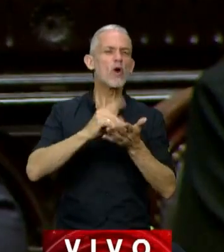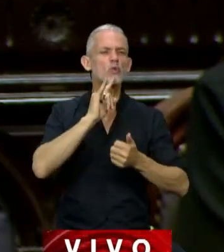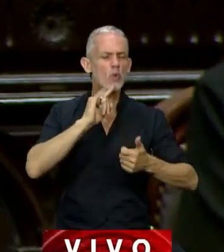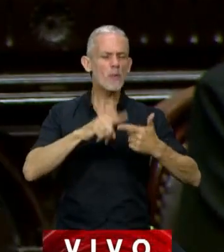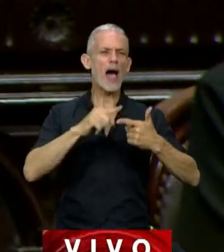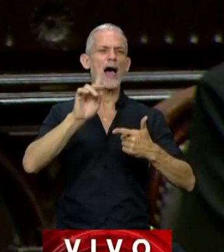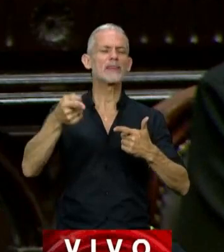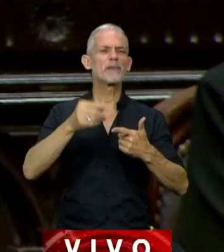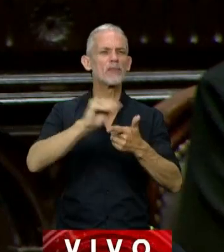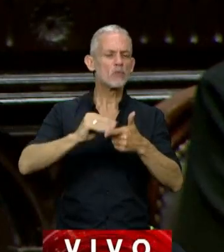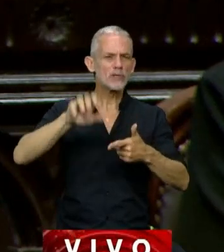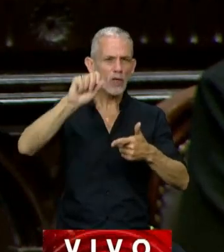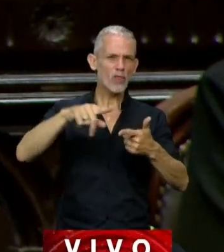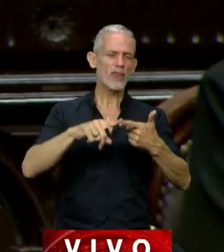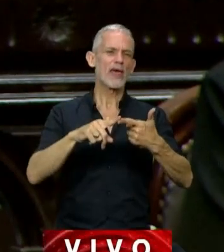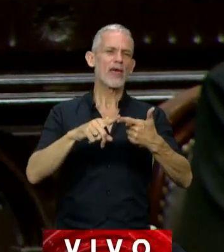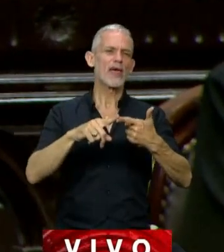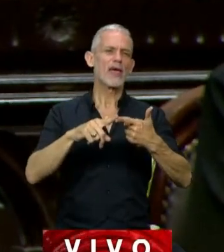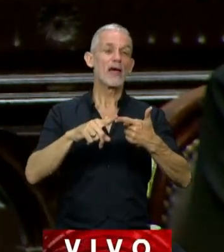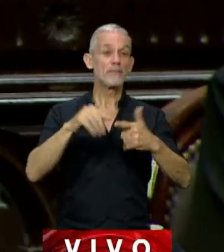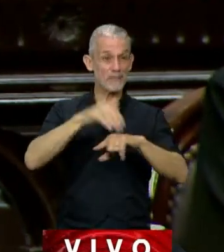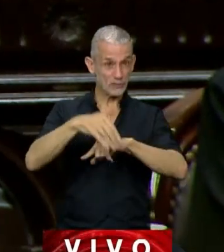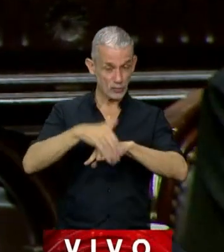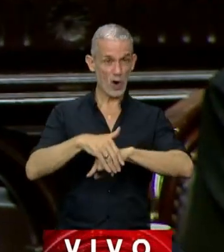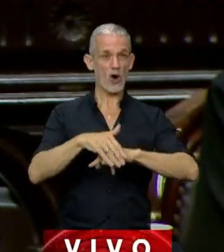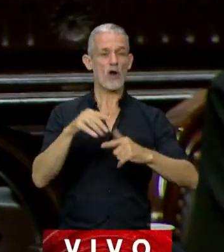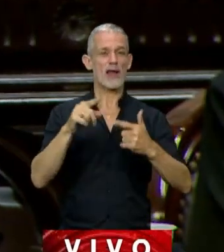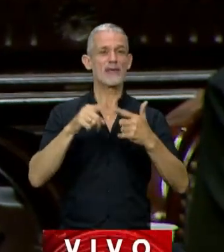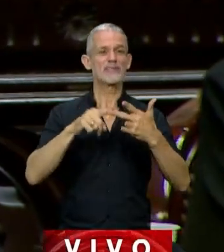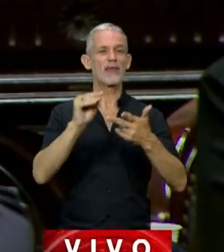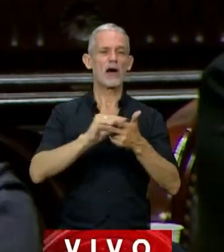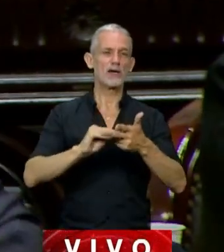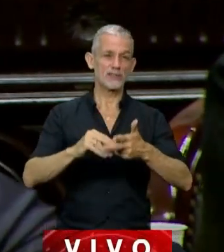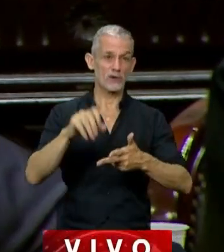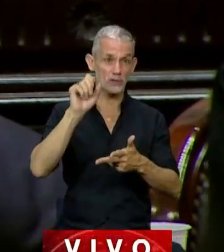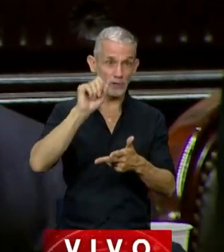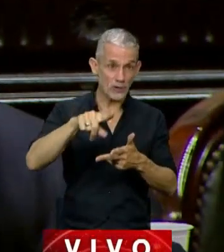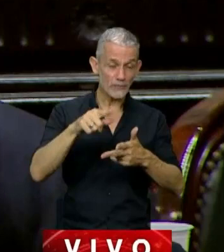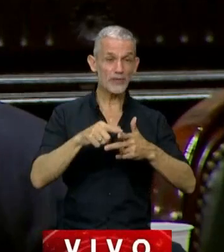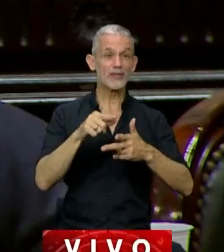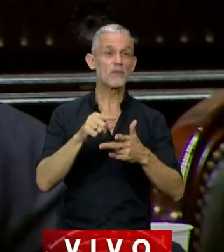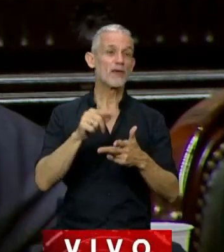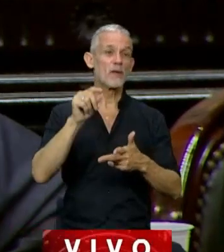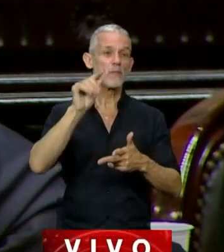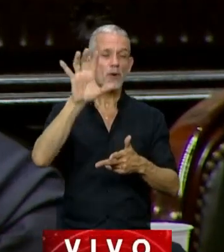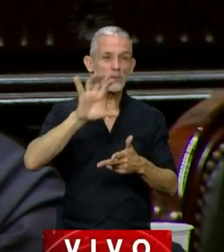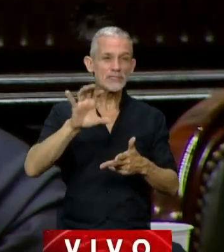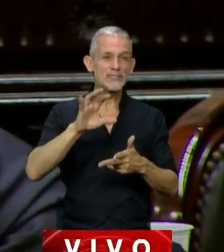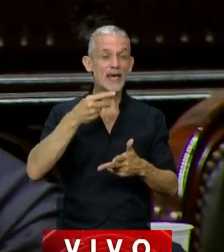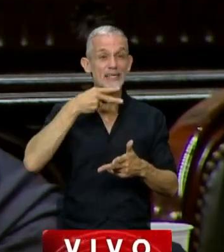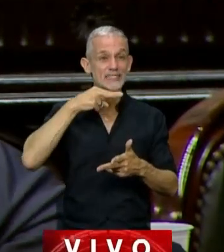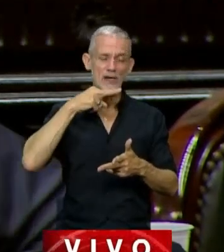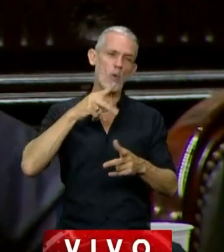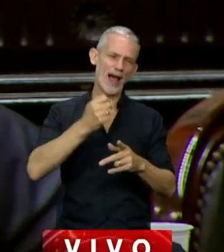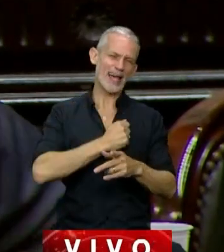Tucumán, lo he escuchado al diputado de Misiones, lo he escuchado al diputado de San Juan,